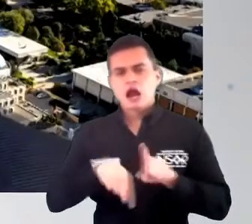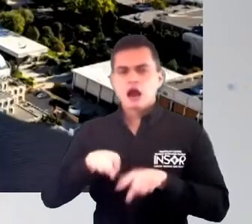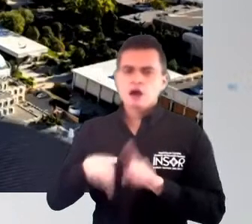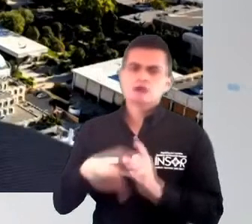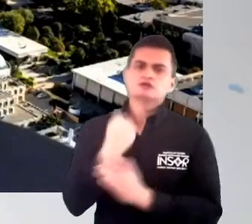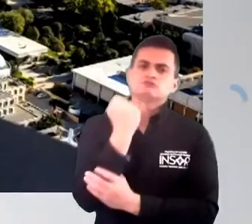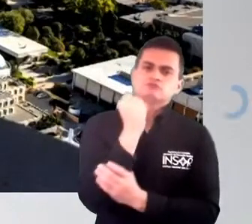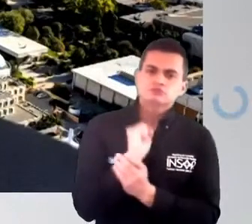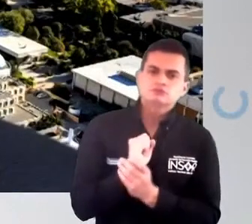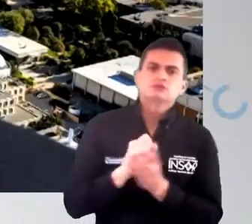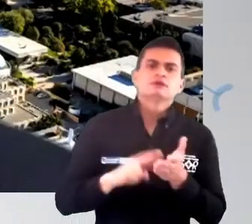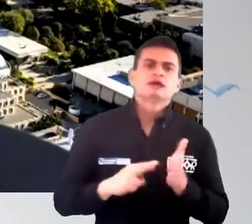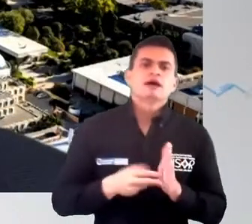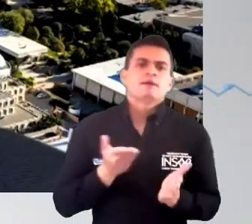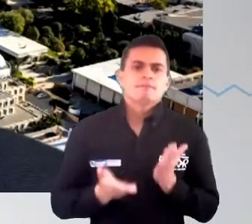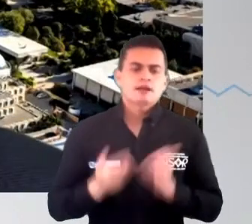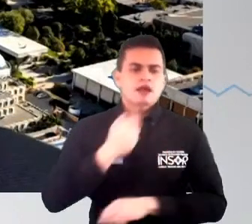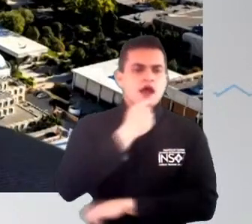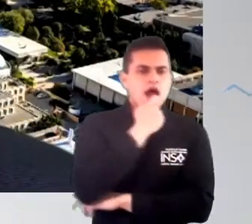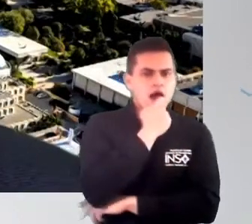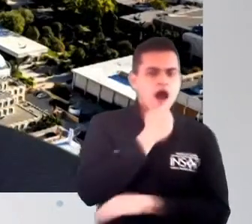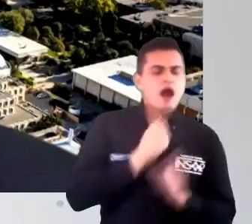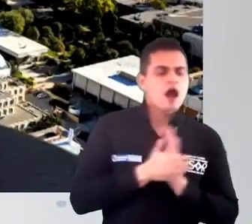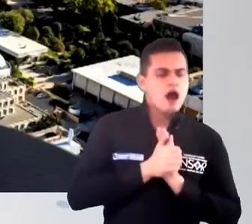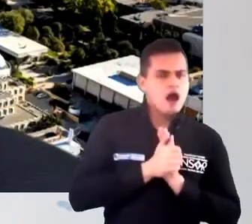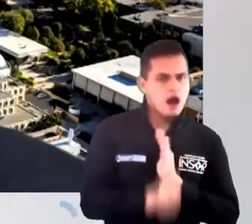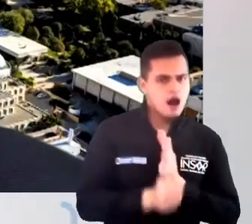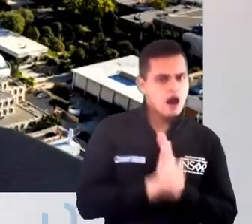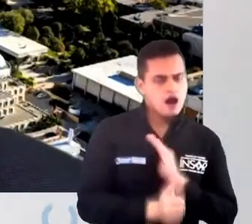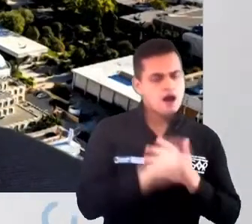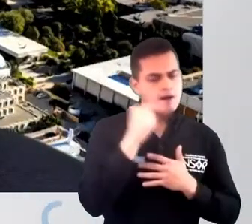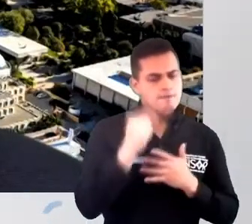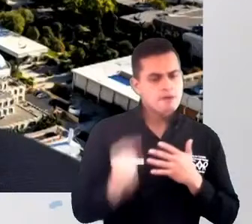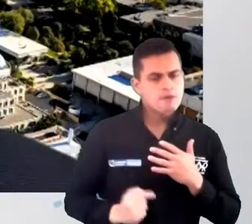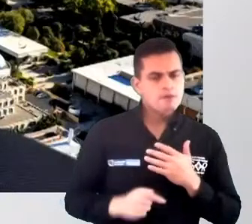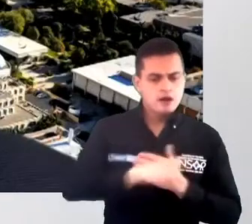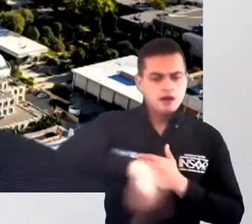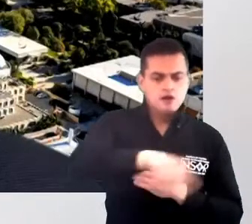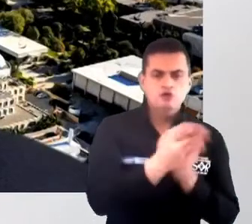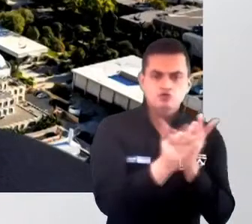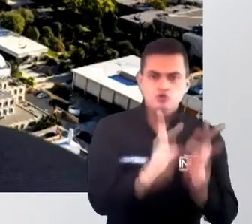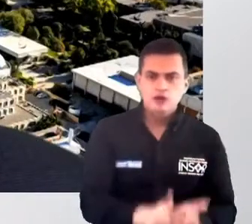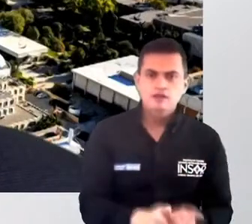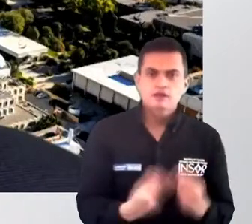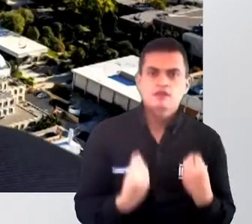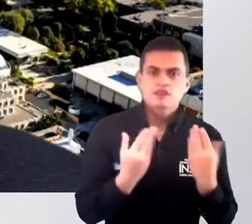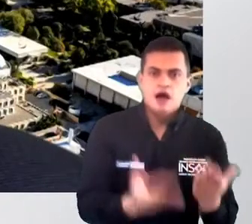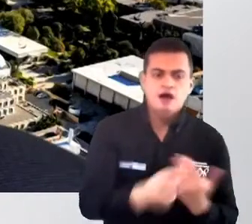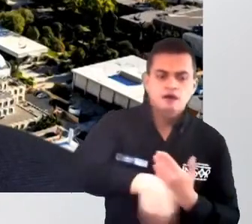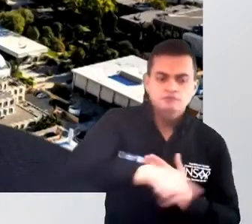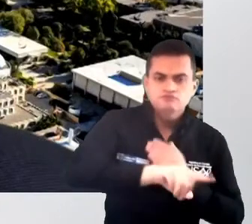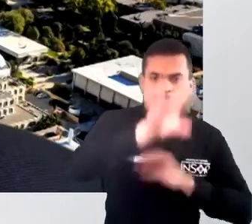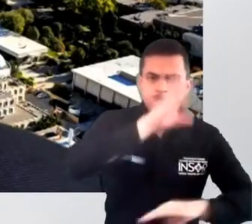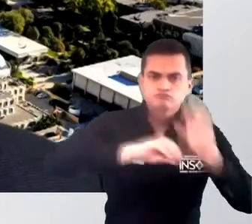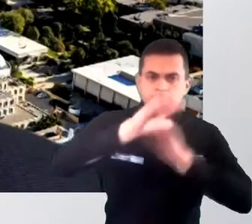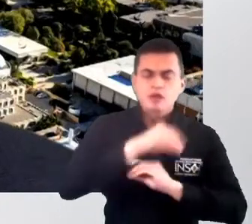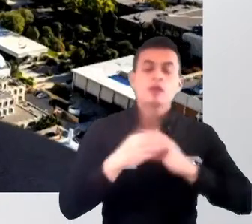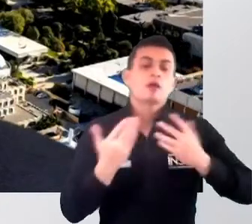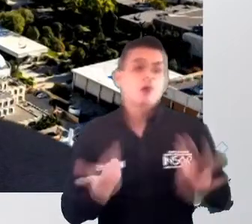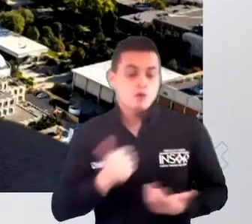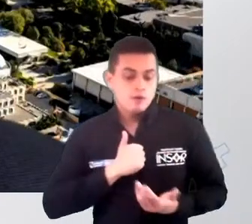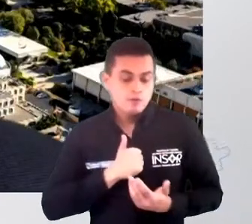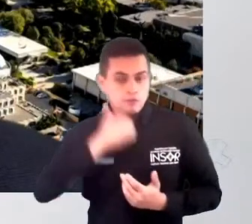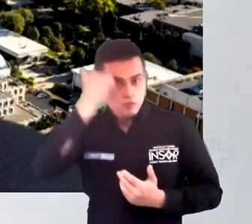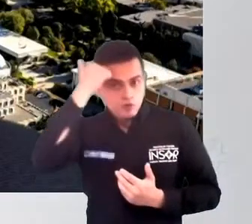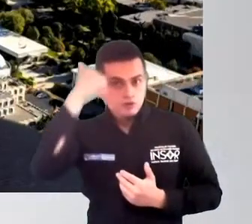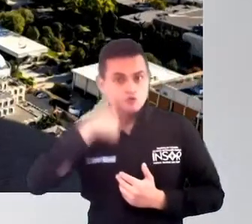una de las habilidades importantes que nosotros deseamos que los estudiantes aprendan o que nosotros también debemos aprender como docentes es algo